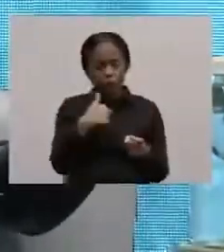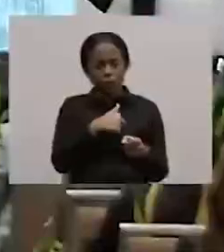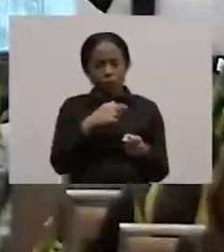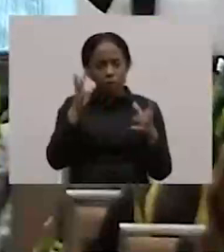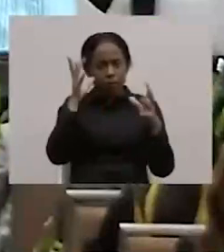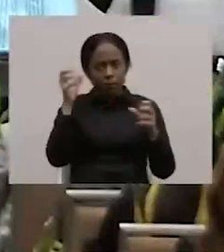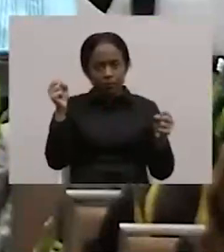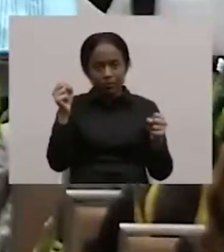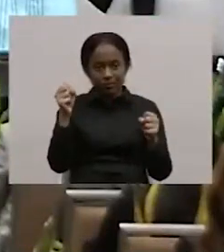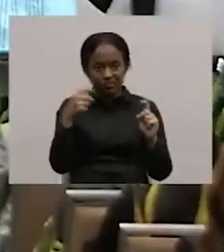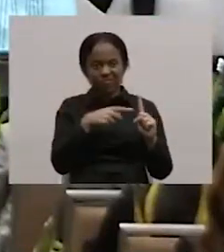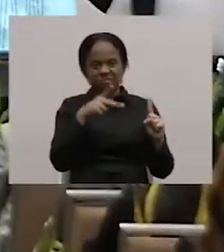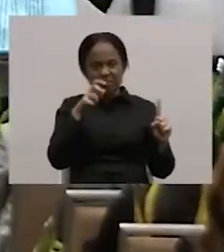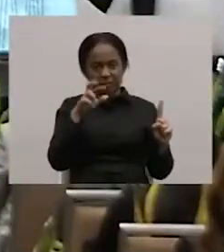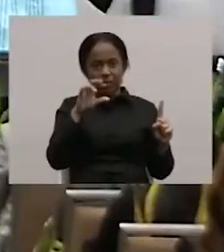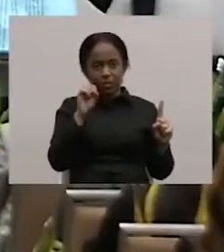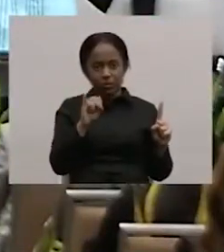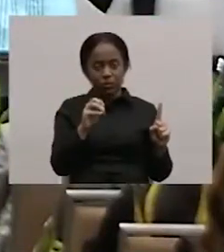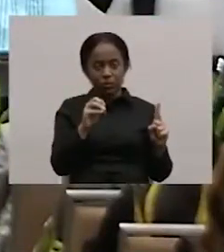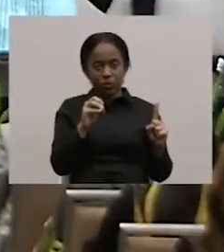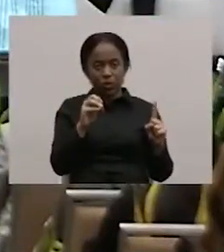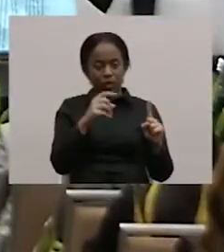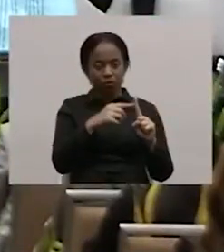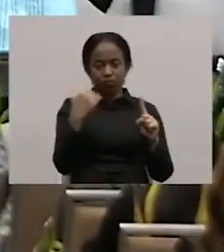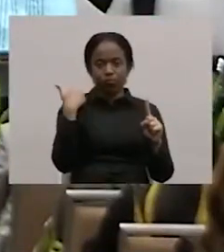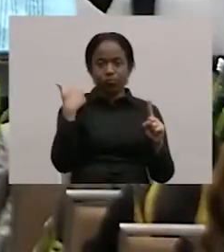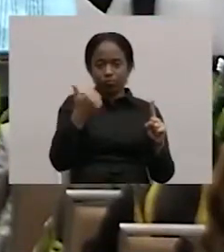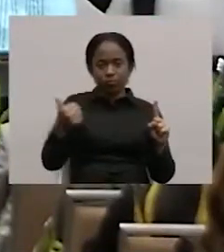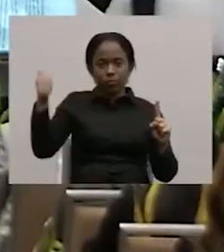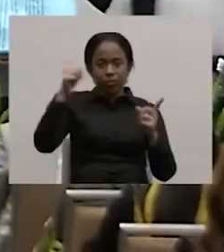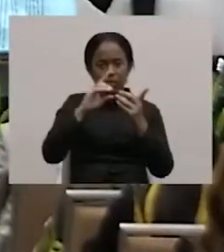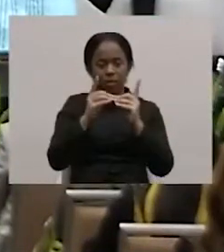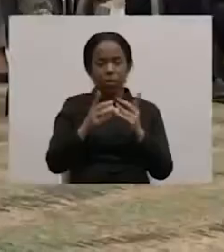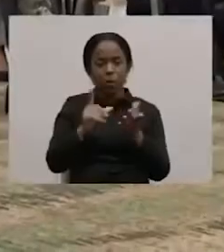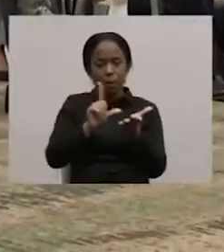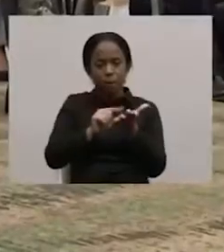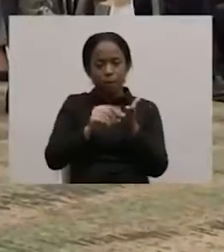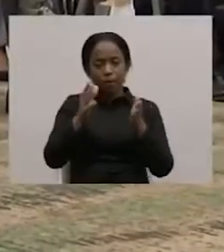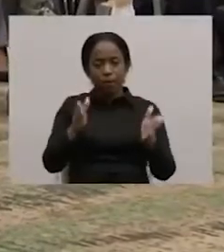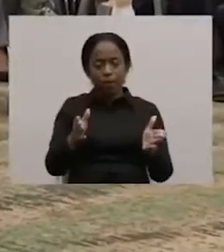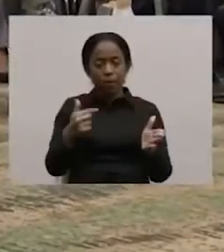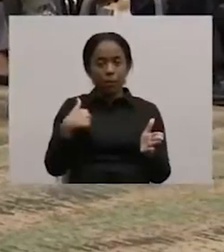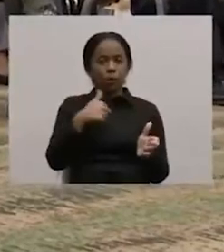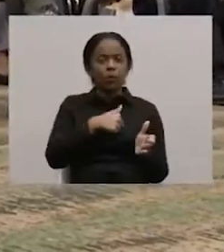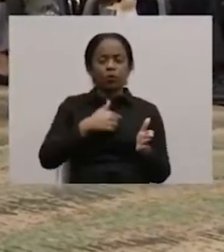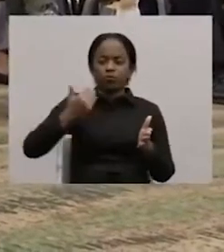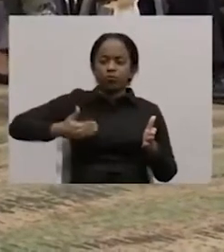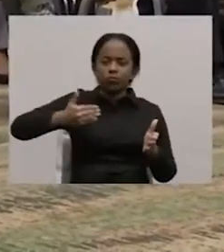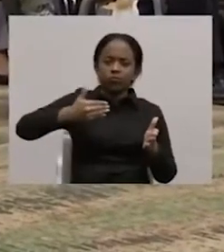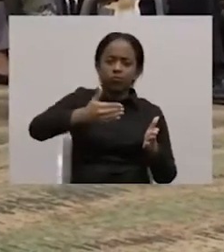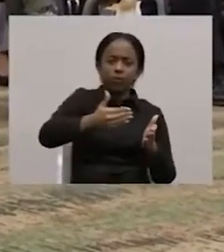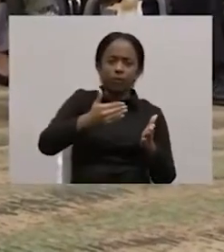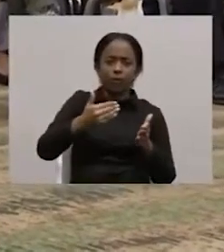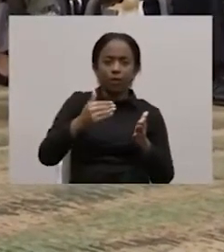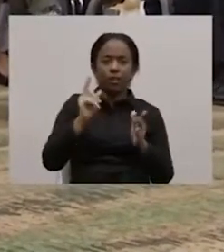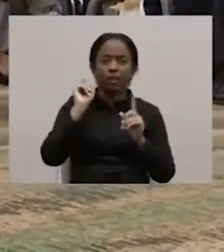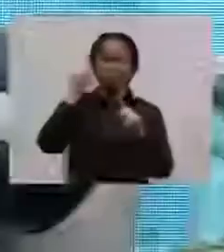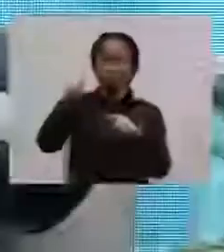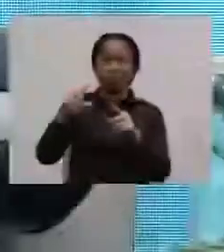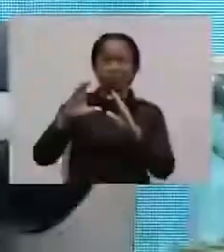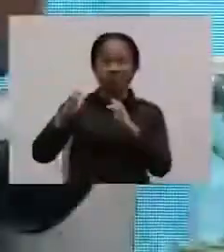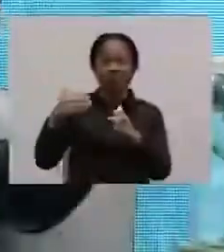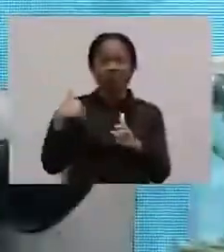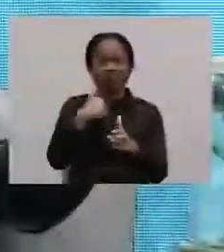presidente, Pérez es el presidente de todos nosotros, los directores de periódico, tenemos que ir frecuentemente al Congreso,